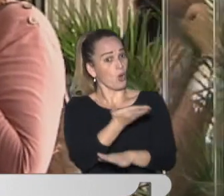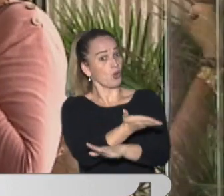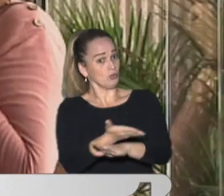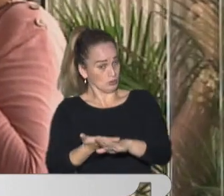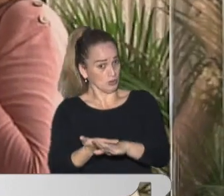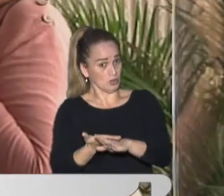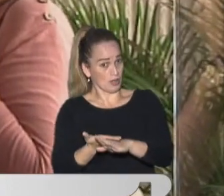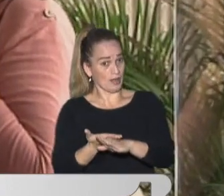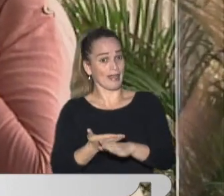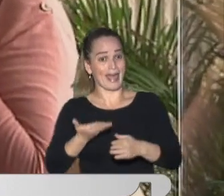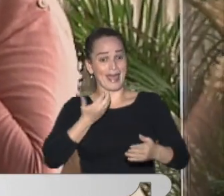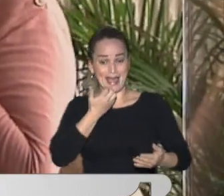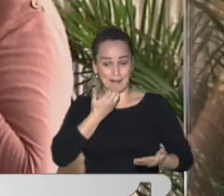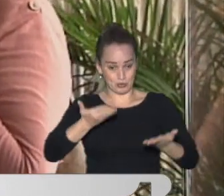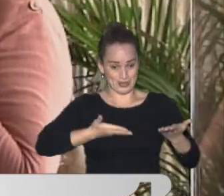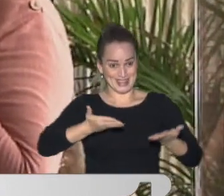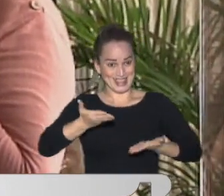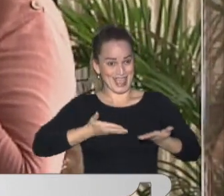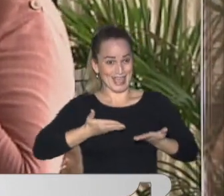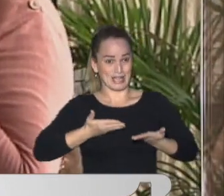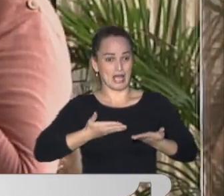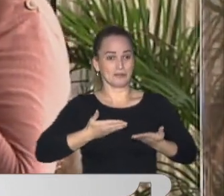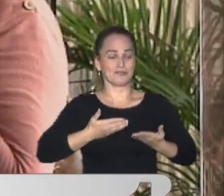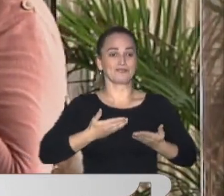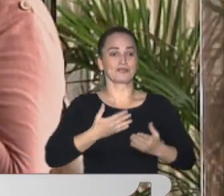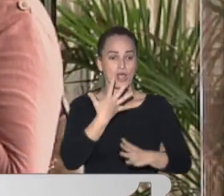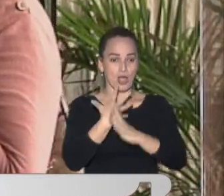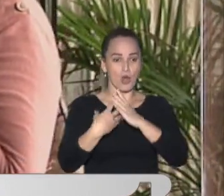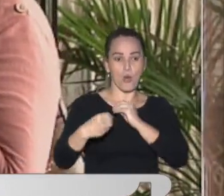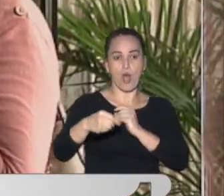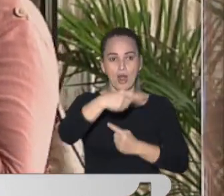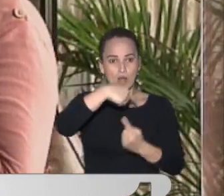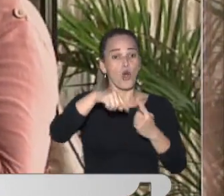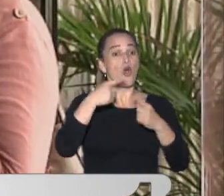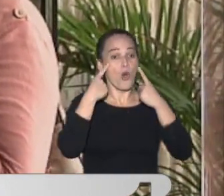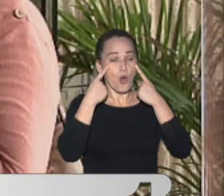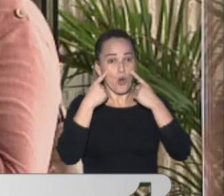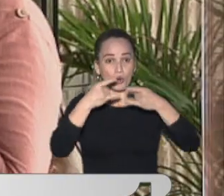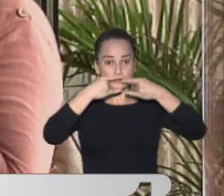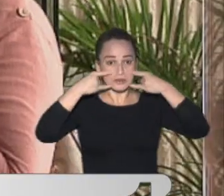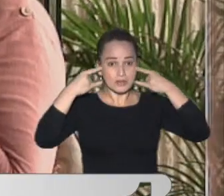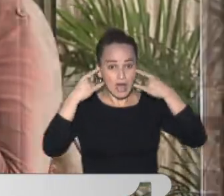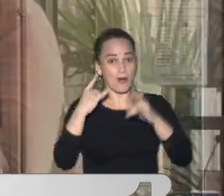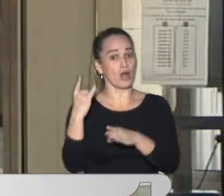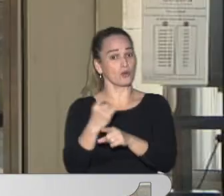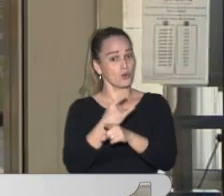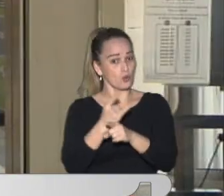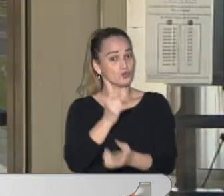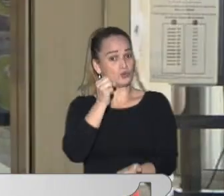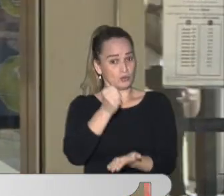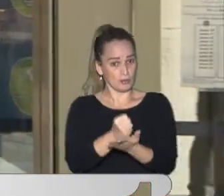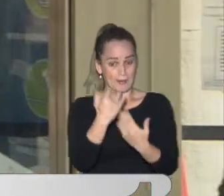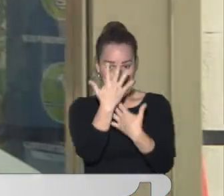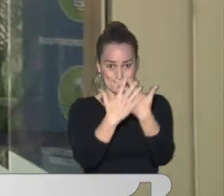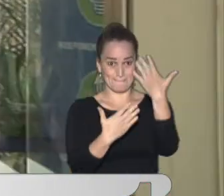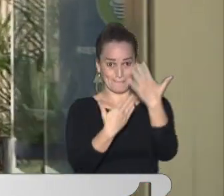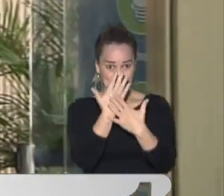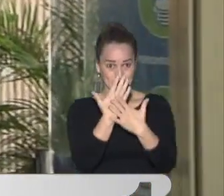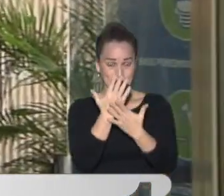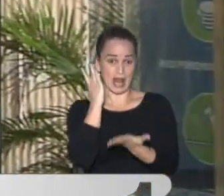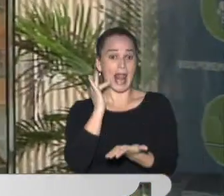ordenar en los centros comerciales y sitios públicos, es el uso de tapabocas y también el lavado de manos. En